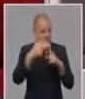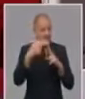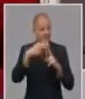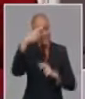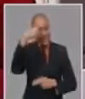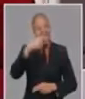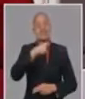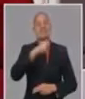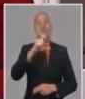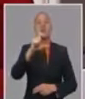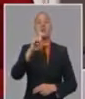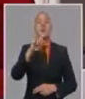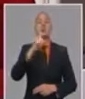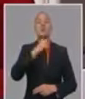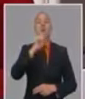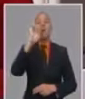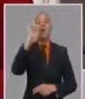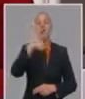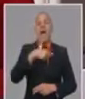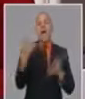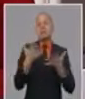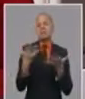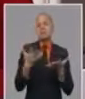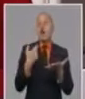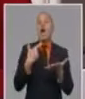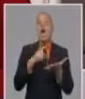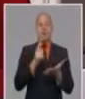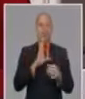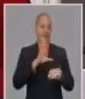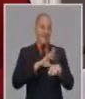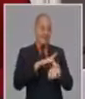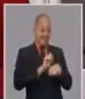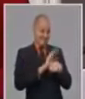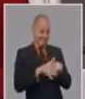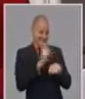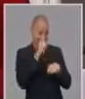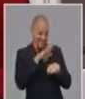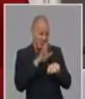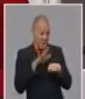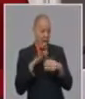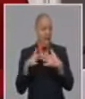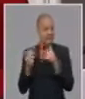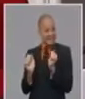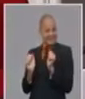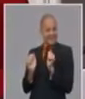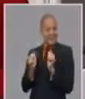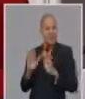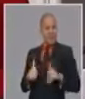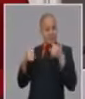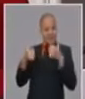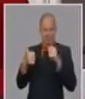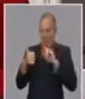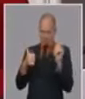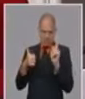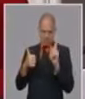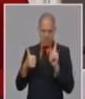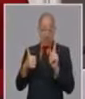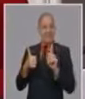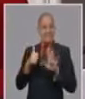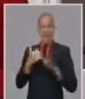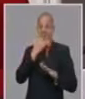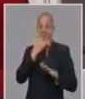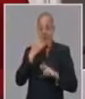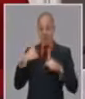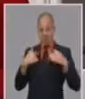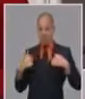estamos viendo en algunas investigaciones. Le hemos dicho en otro espacio. En primer lugar, algunas secuelas, algunas